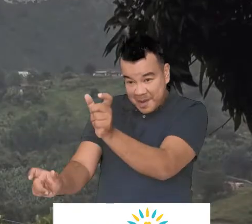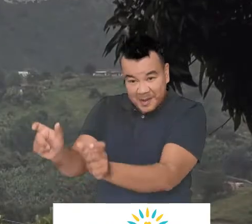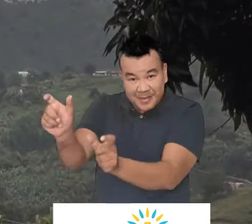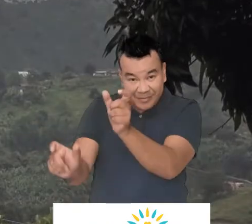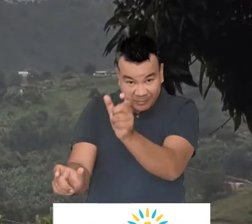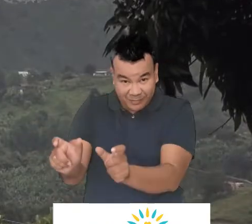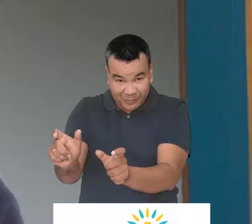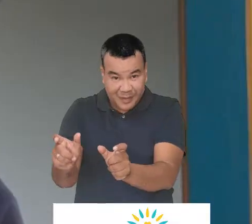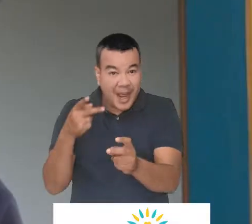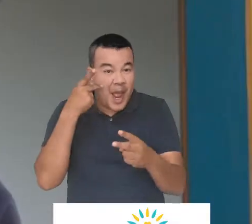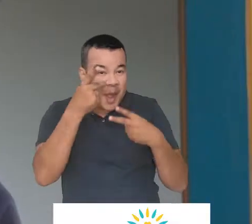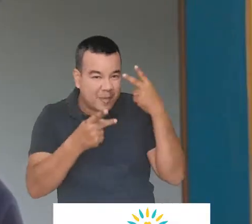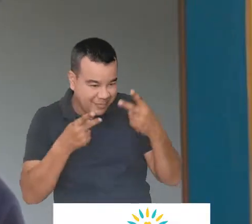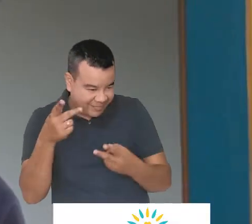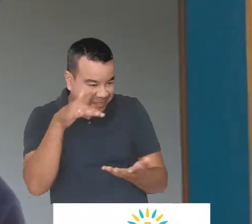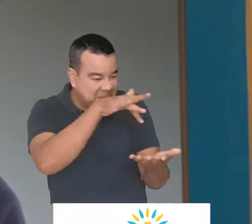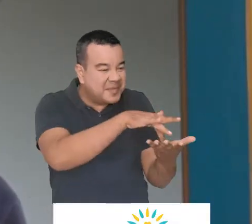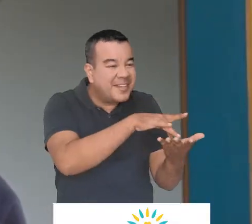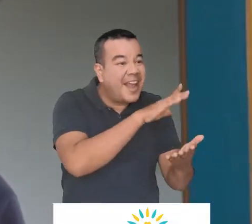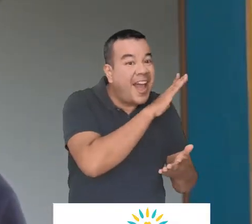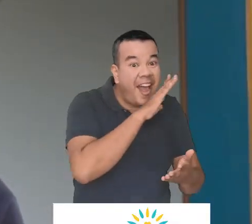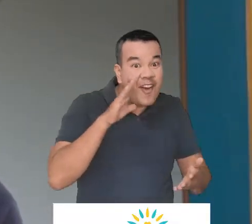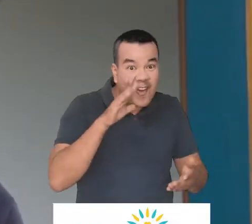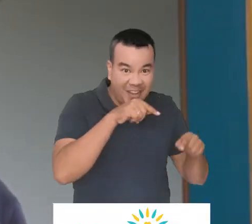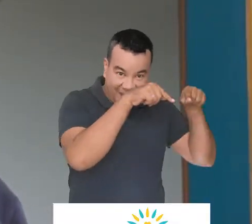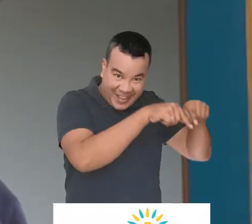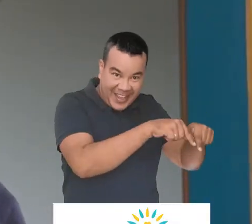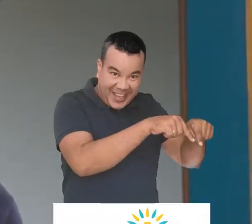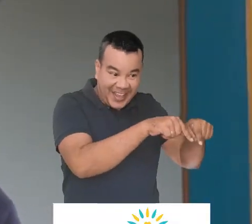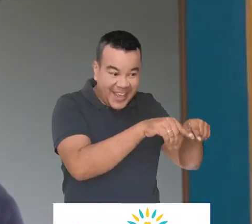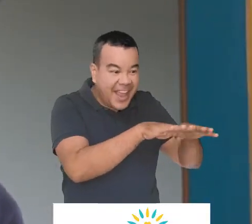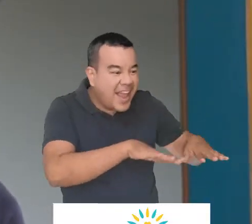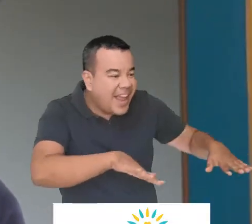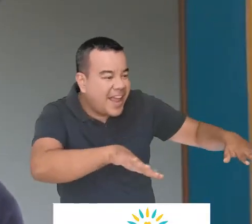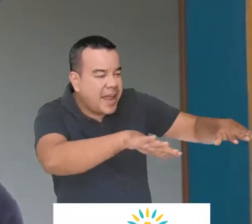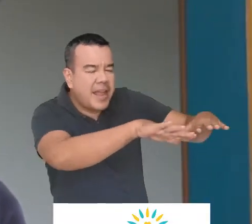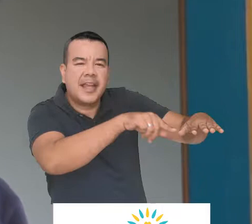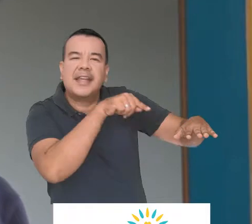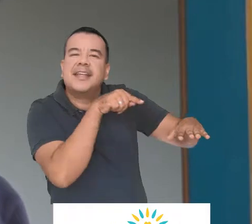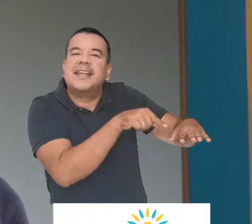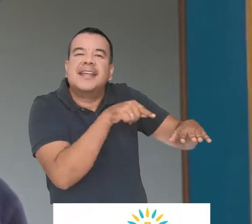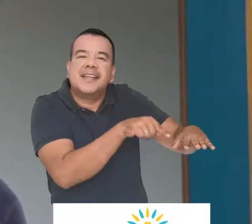Las personas que visitan nuestra finca, además de, pues, de vivir en un espacio